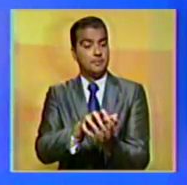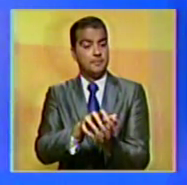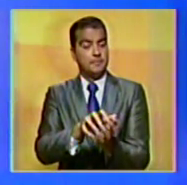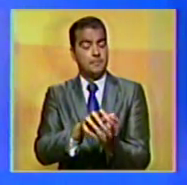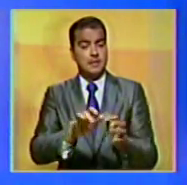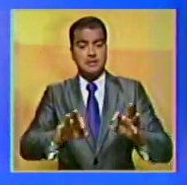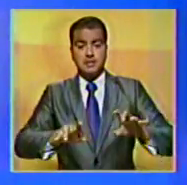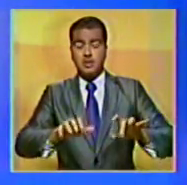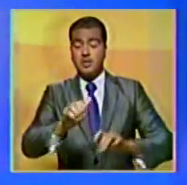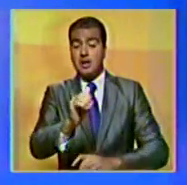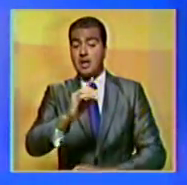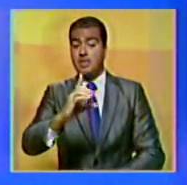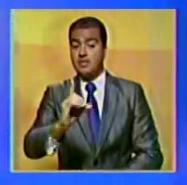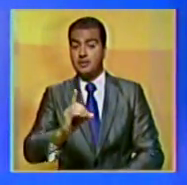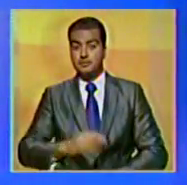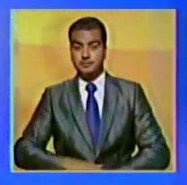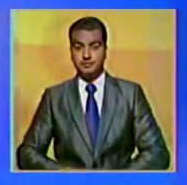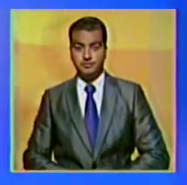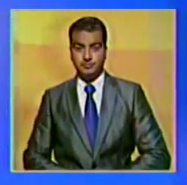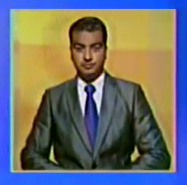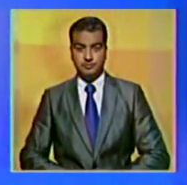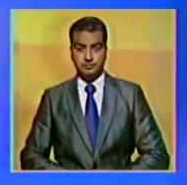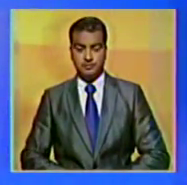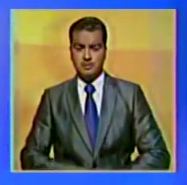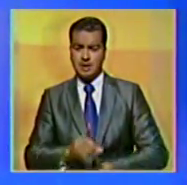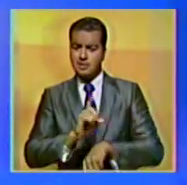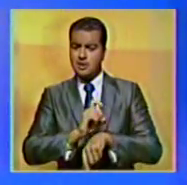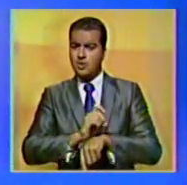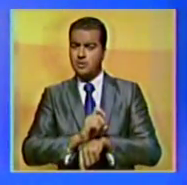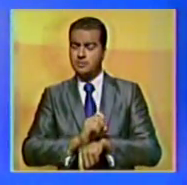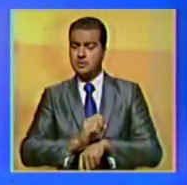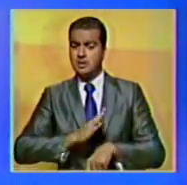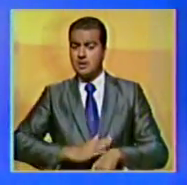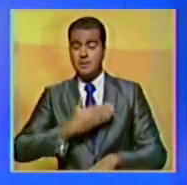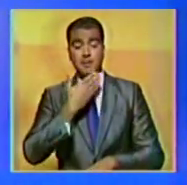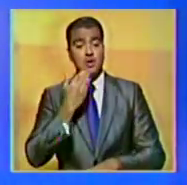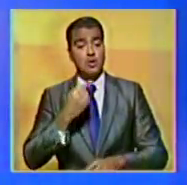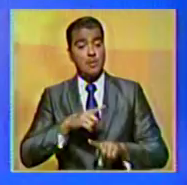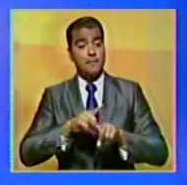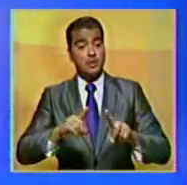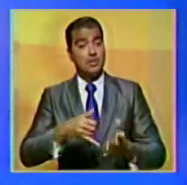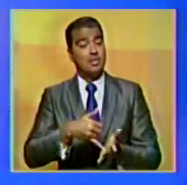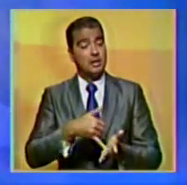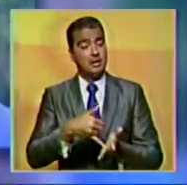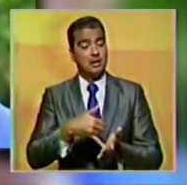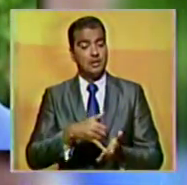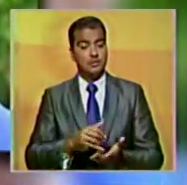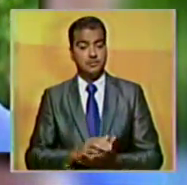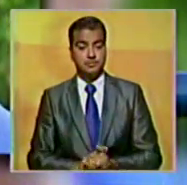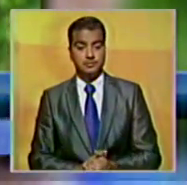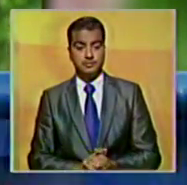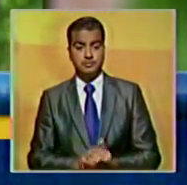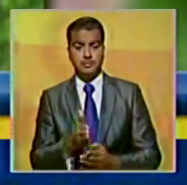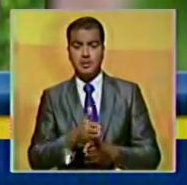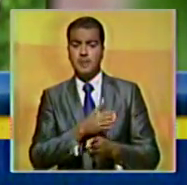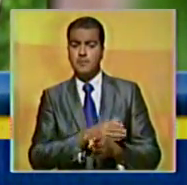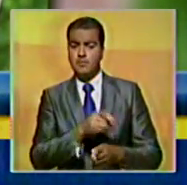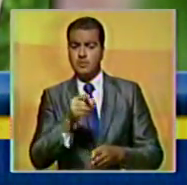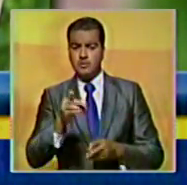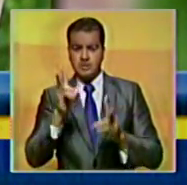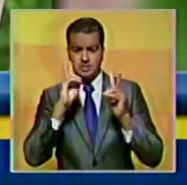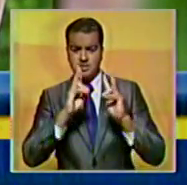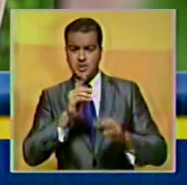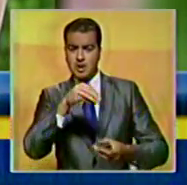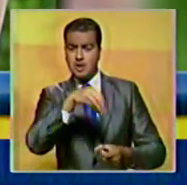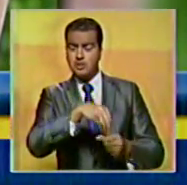secretario juvenil de ADET, Filippo Sevillano. A esta hora está estable, pero su estado es delicado. Luego del ataque, Sevillano